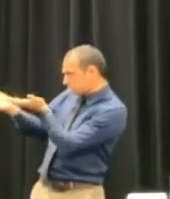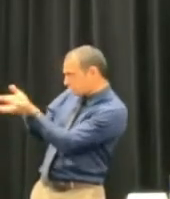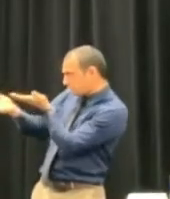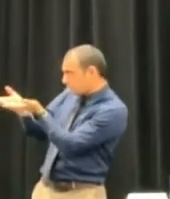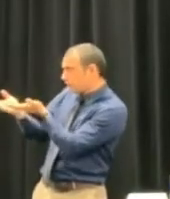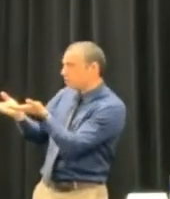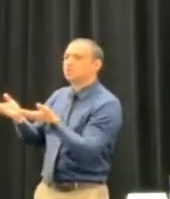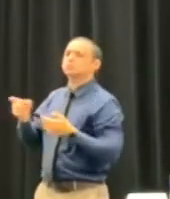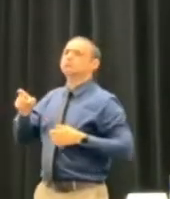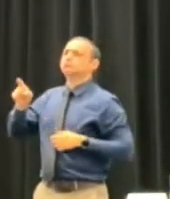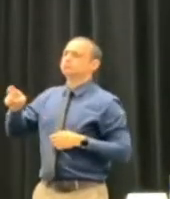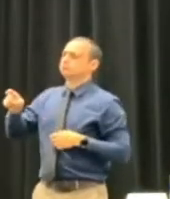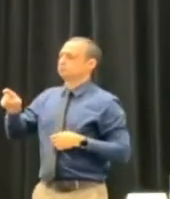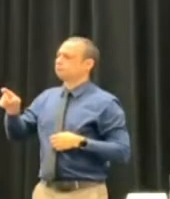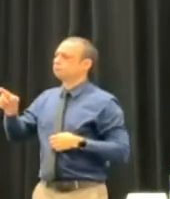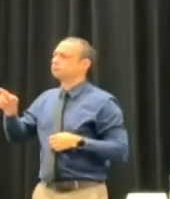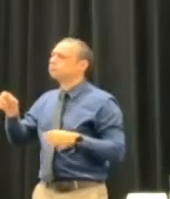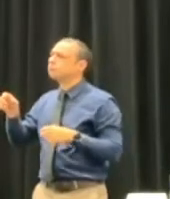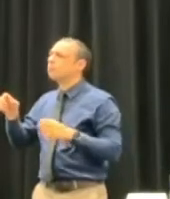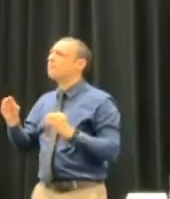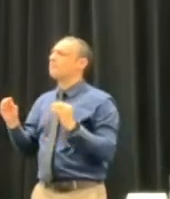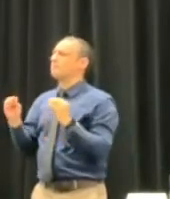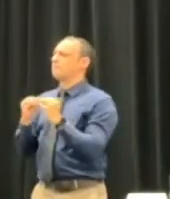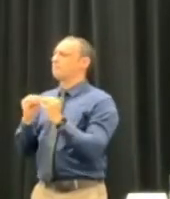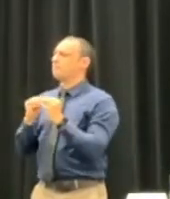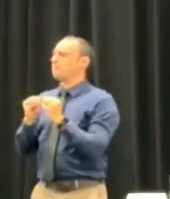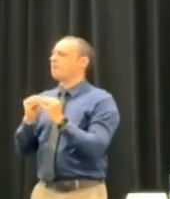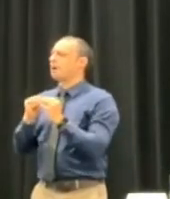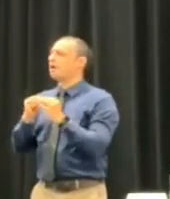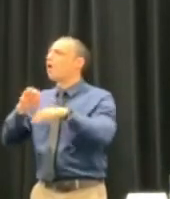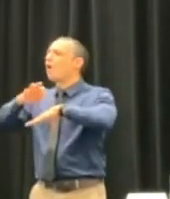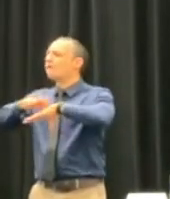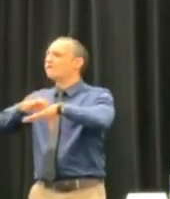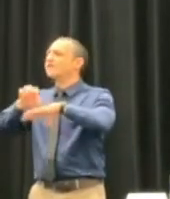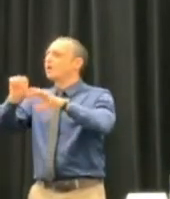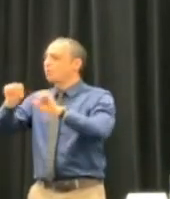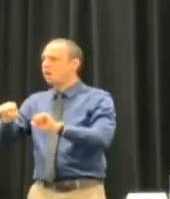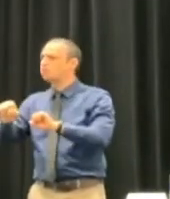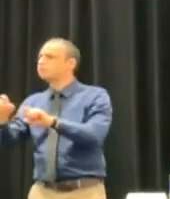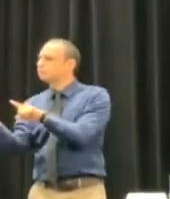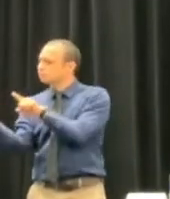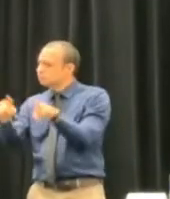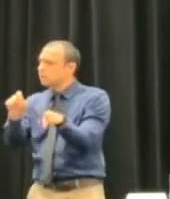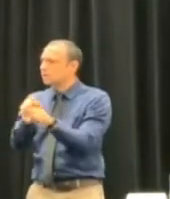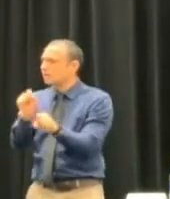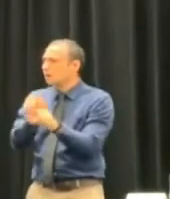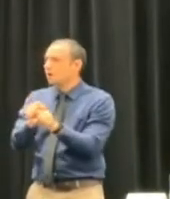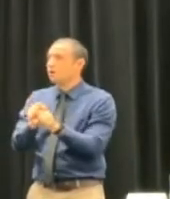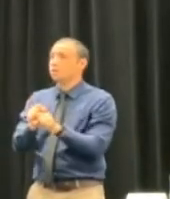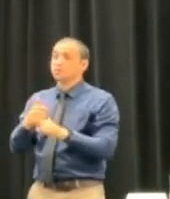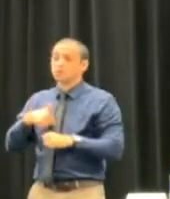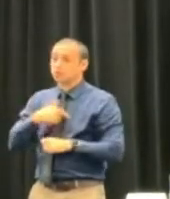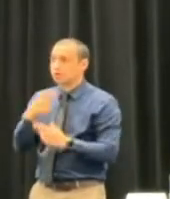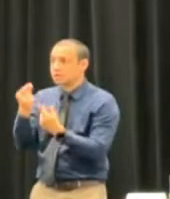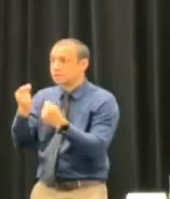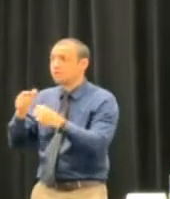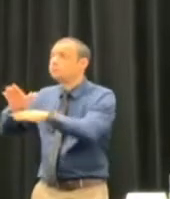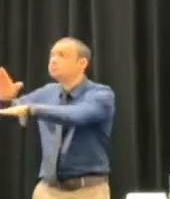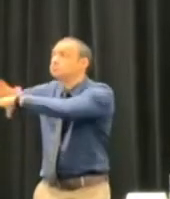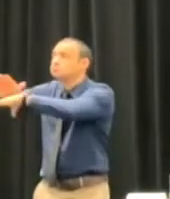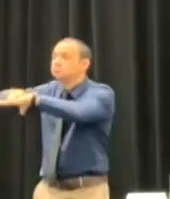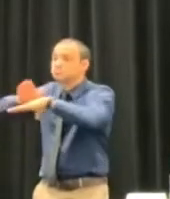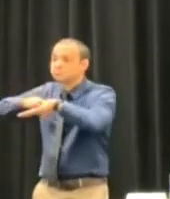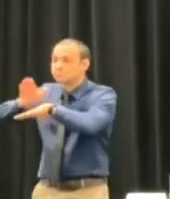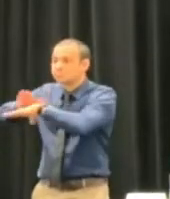empleados al trabajo presencial no solamente haya espacio si no hay necesidad así que está llamada a al